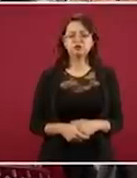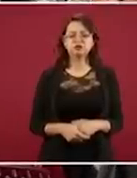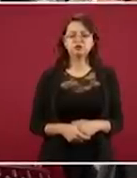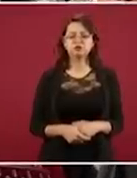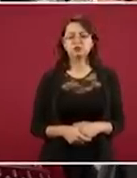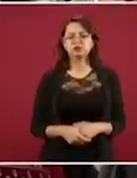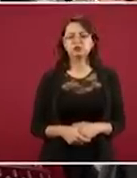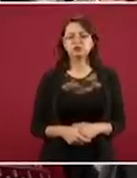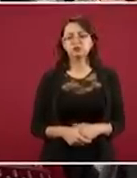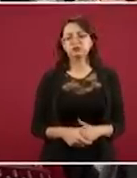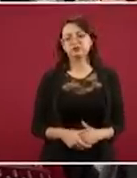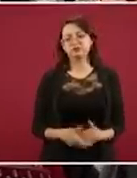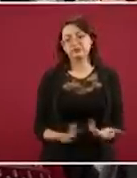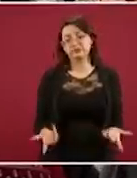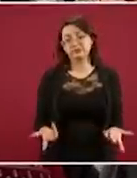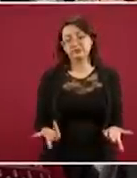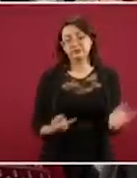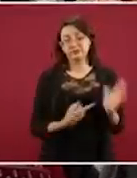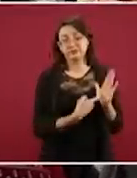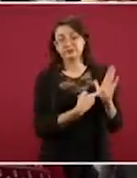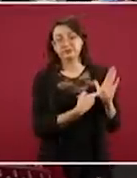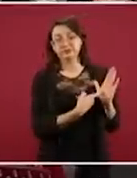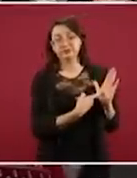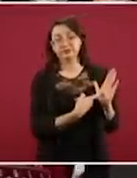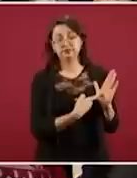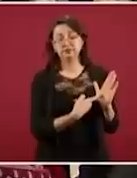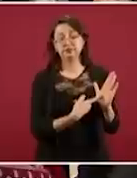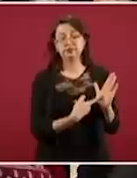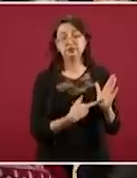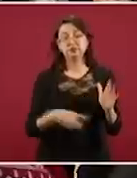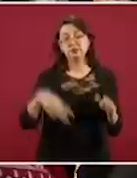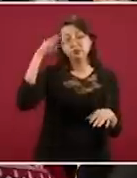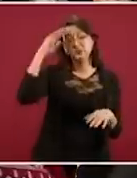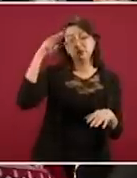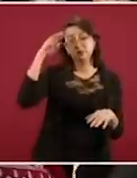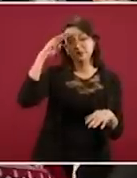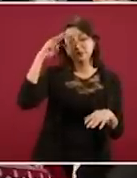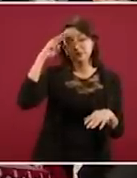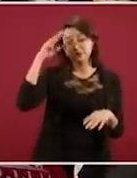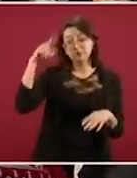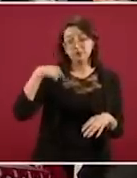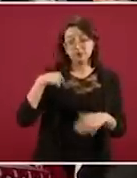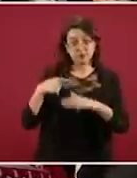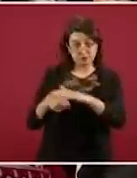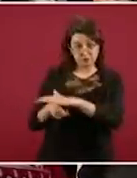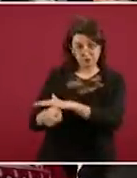Y ni modo que se haya maiciado a… ¿Cómo se llama esto?